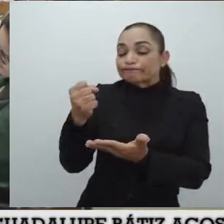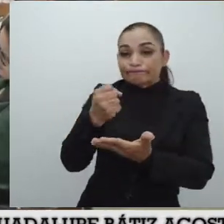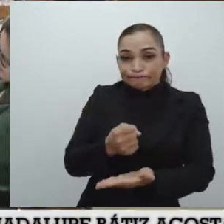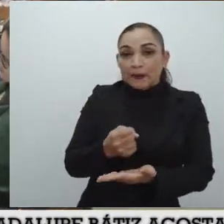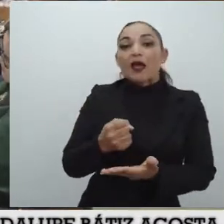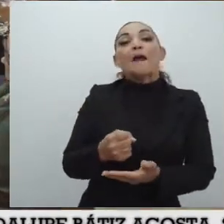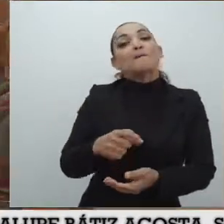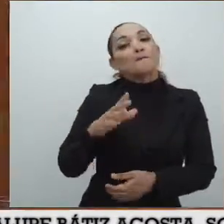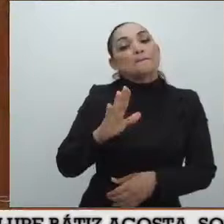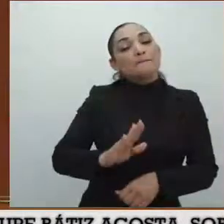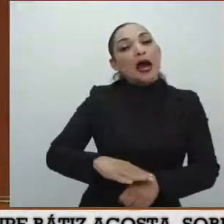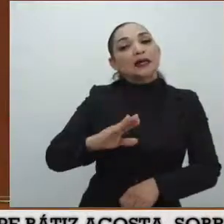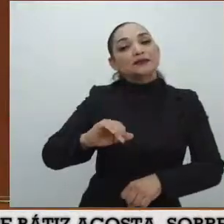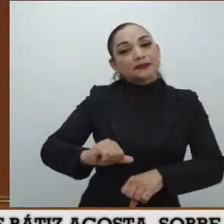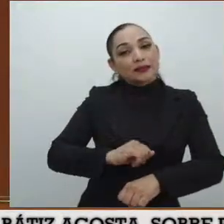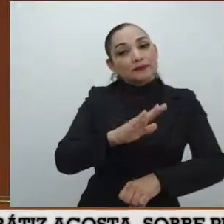administrados.